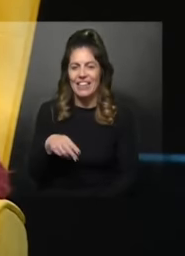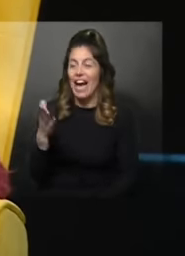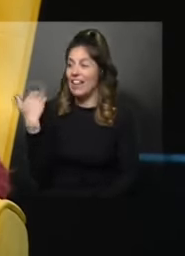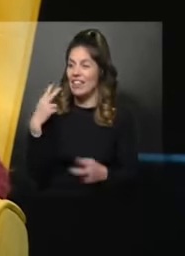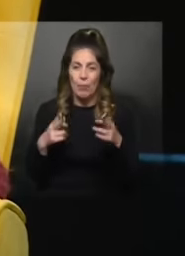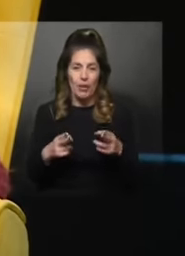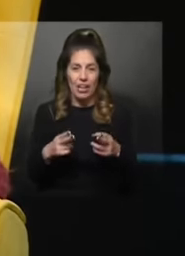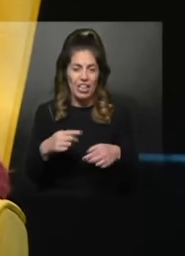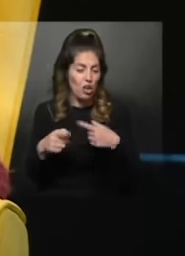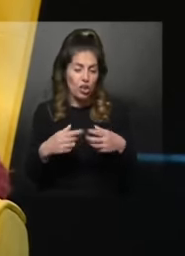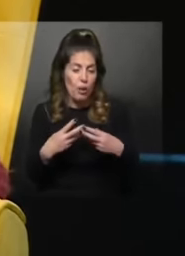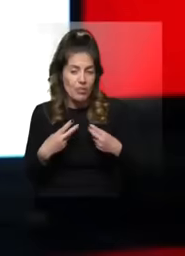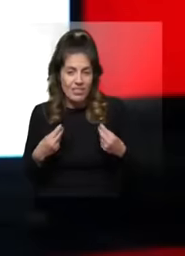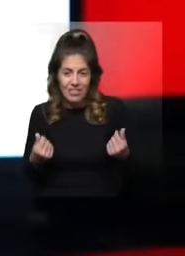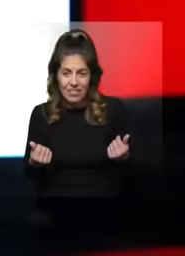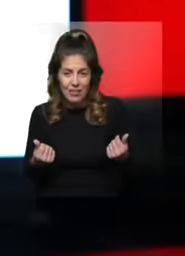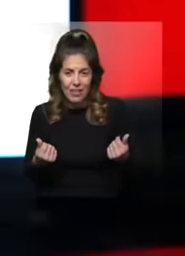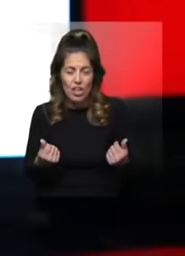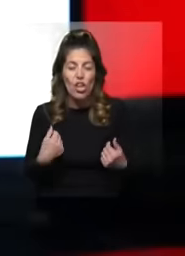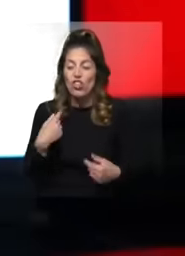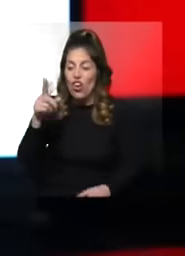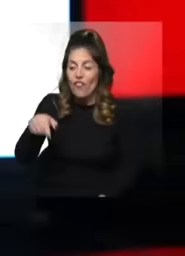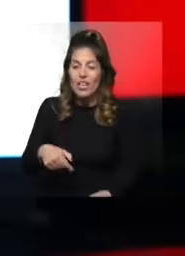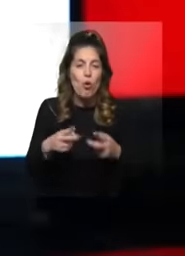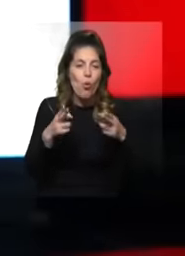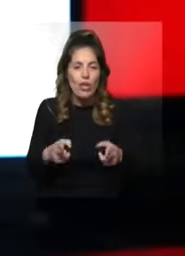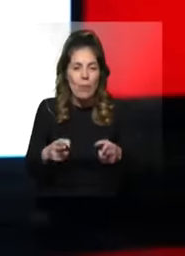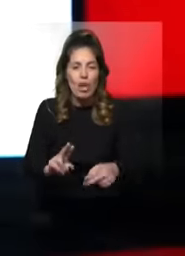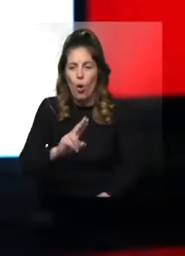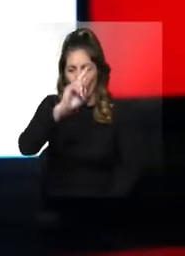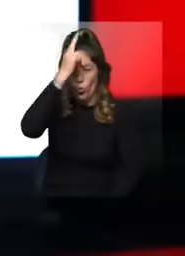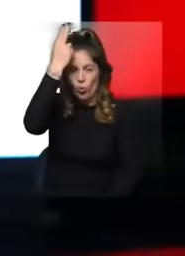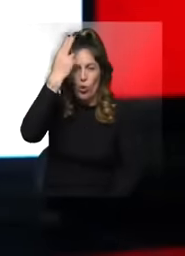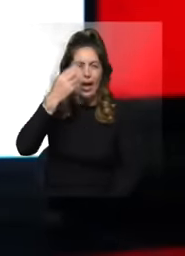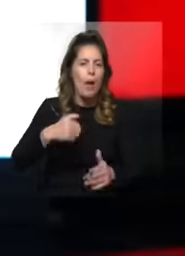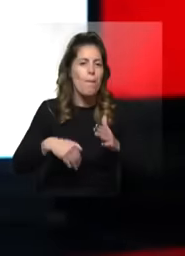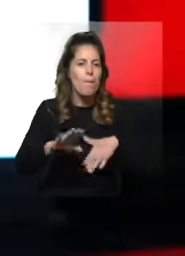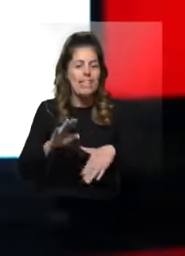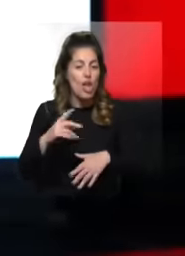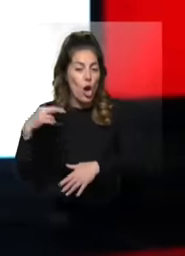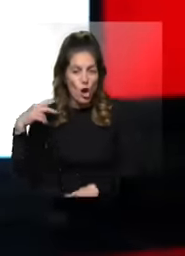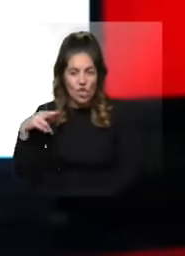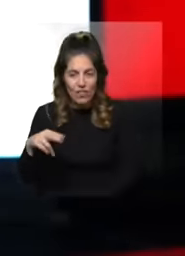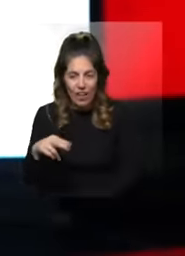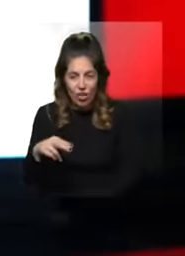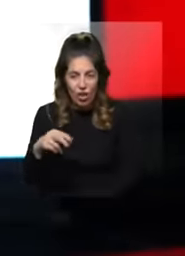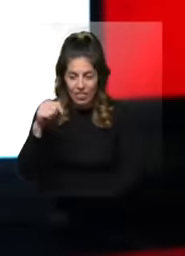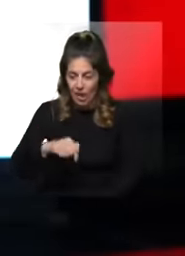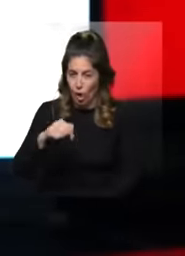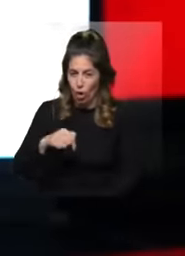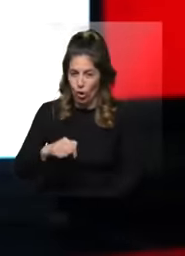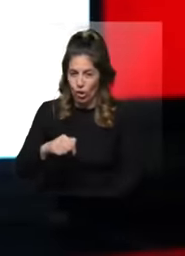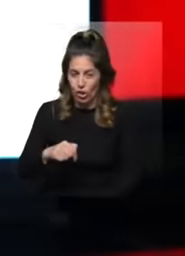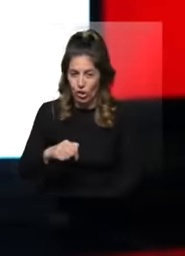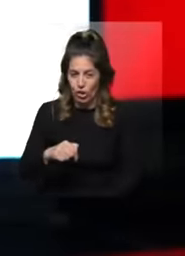la época. No. Nosotros venimos de una época, de un Uruguay todavía muchísimo más conservador del Uruguay que todavía hoy tenemos a